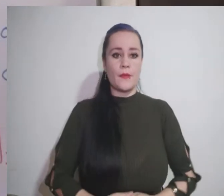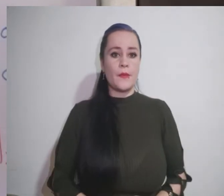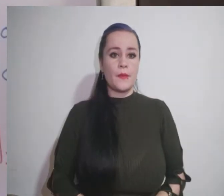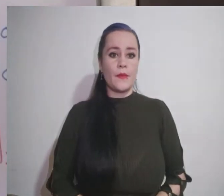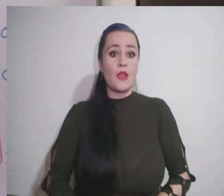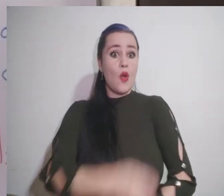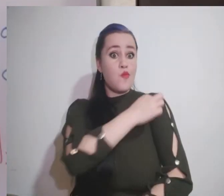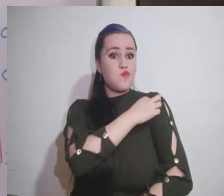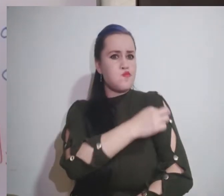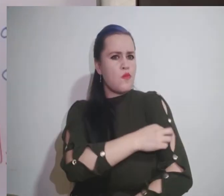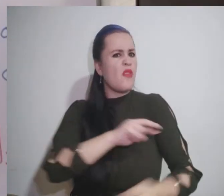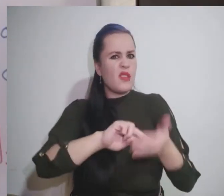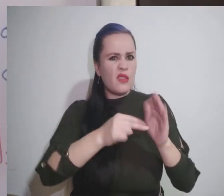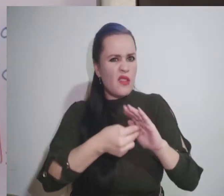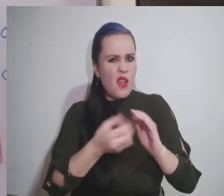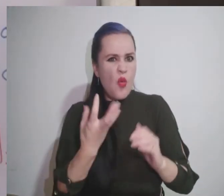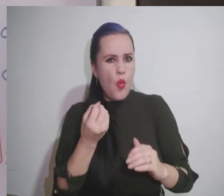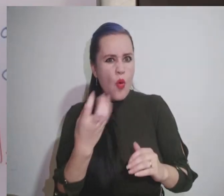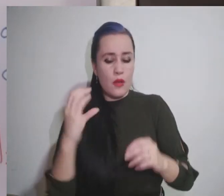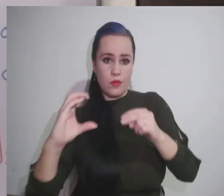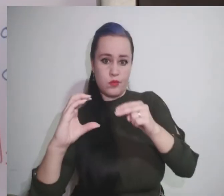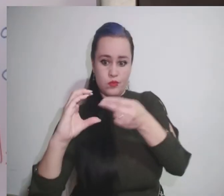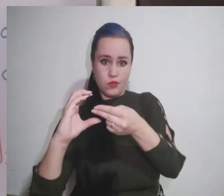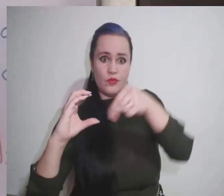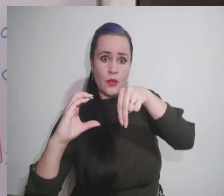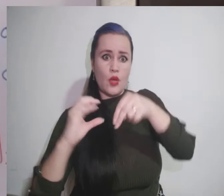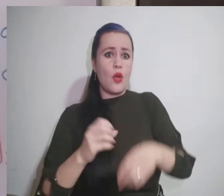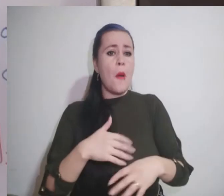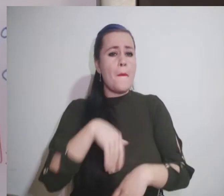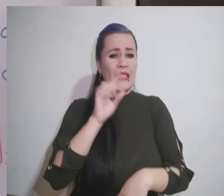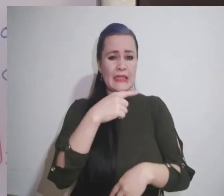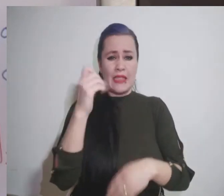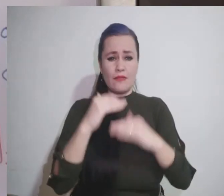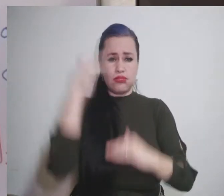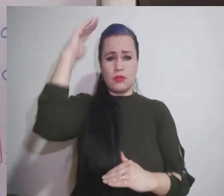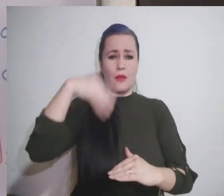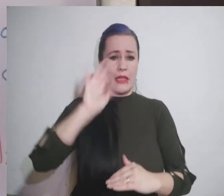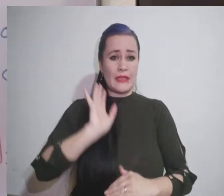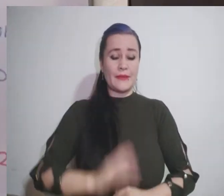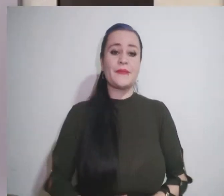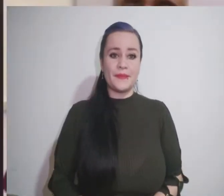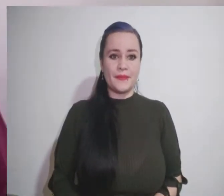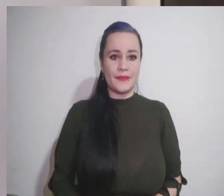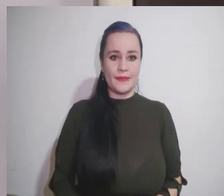llamamos proteínas aquellas cadenas de más de 100 aminoácidos.